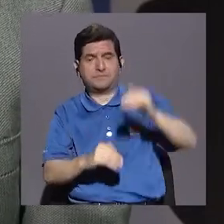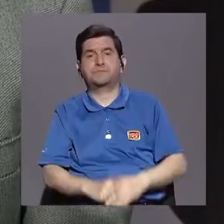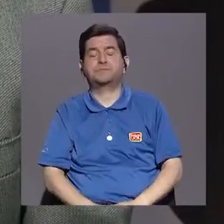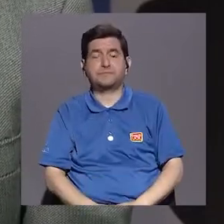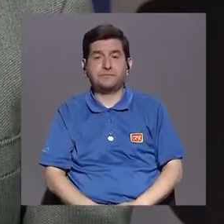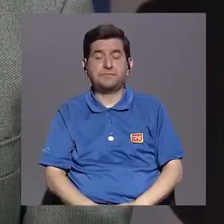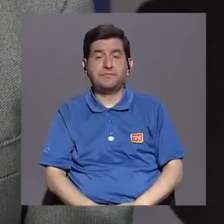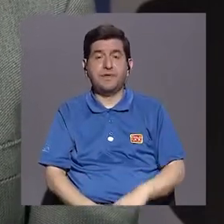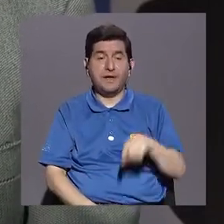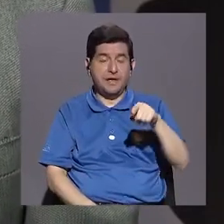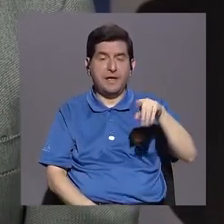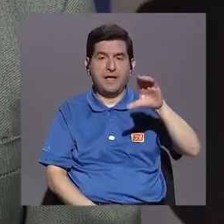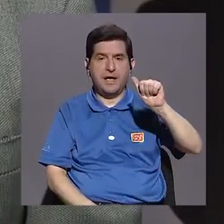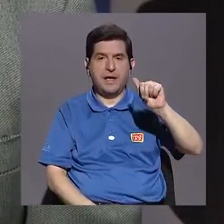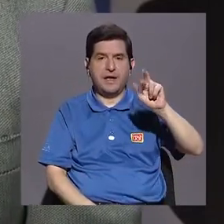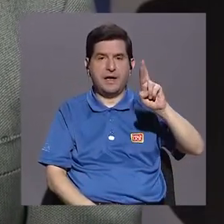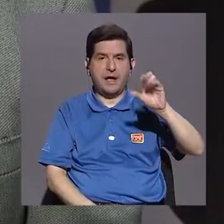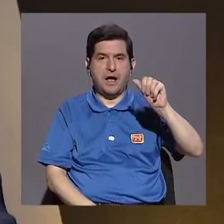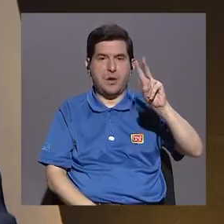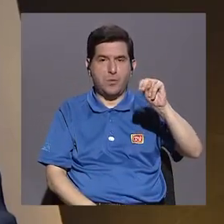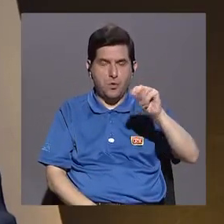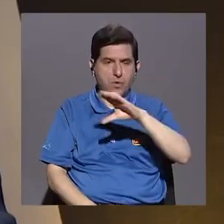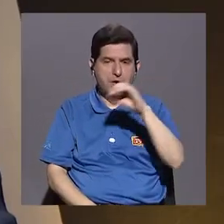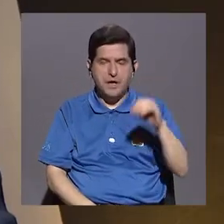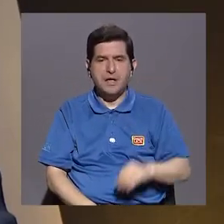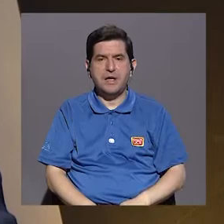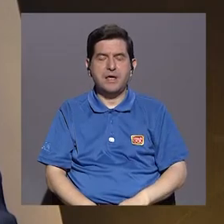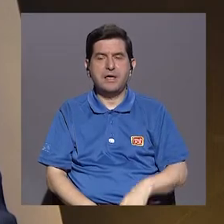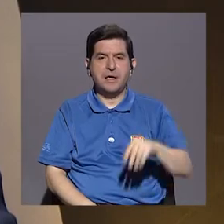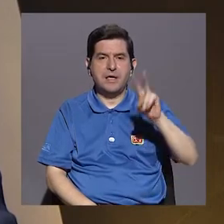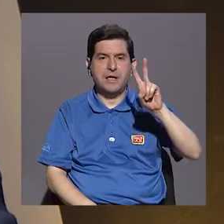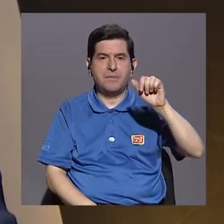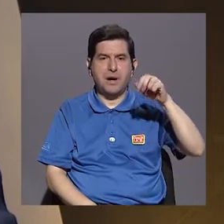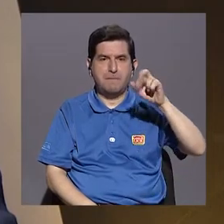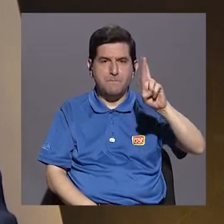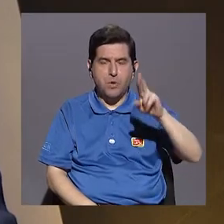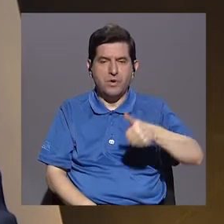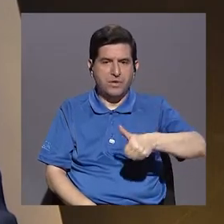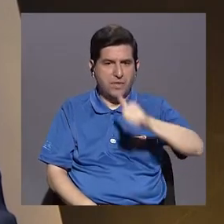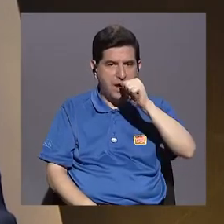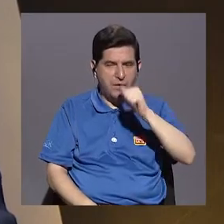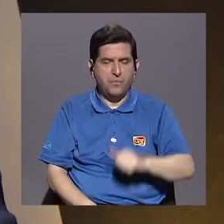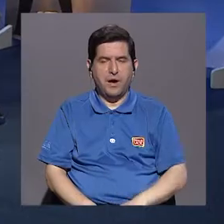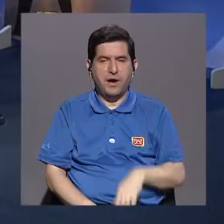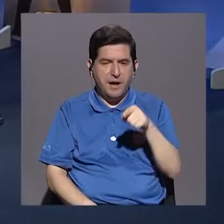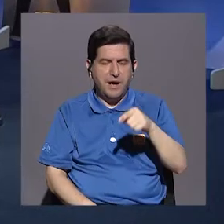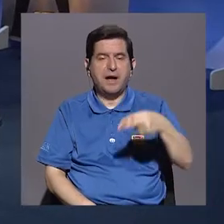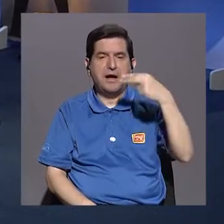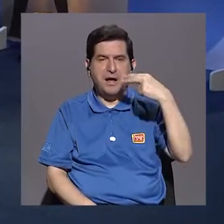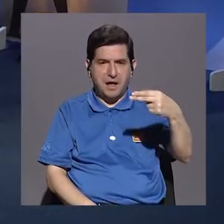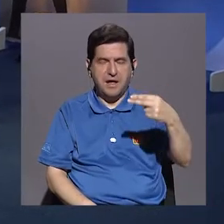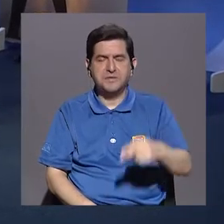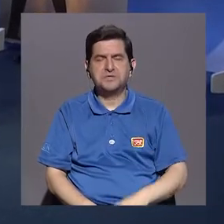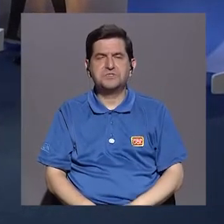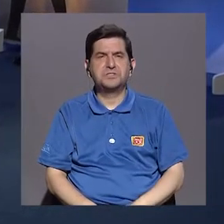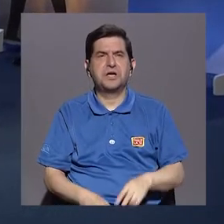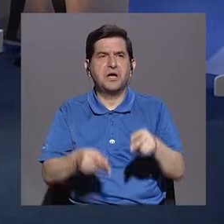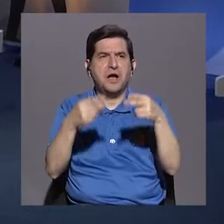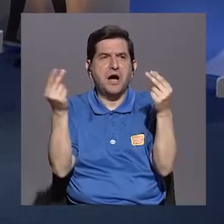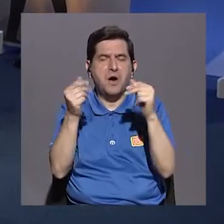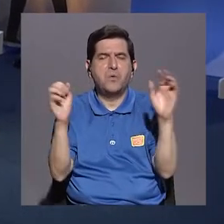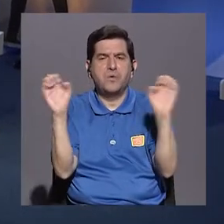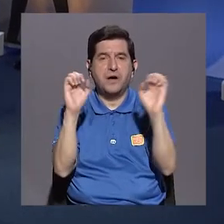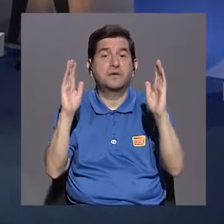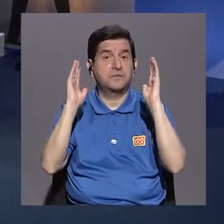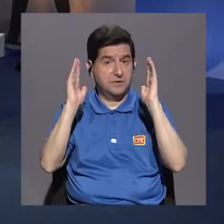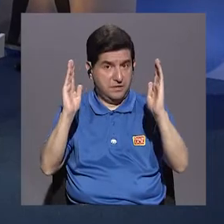carbón mineral y vapor de agua bueno y ahí se obtiene hidrógeno a un costo energético grande